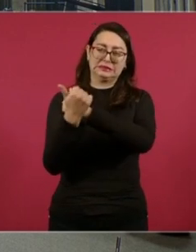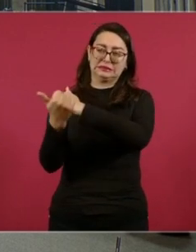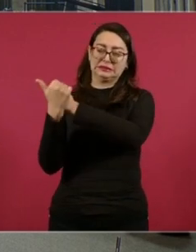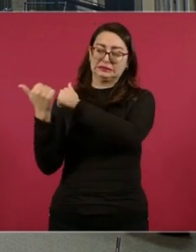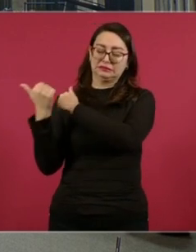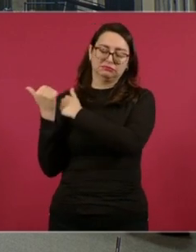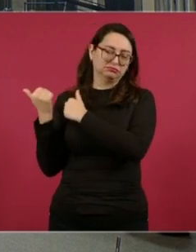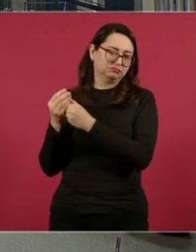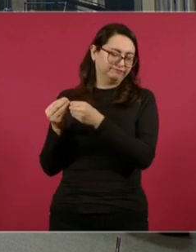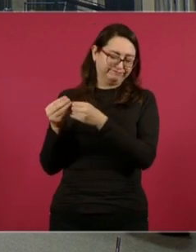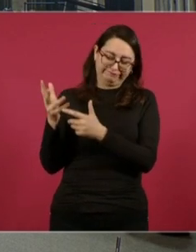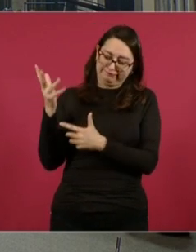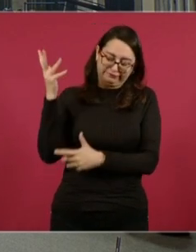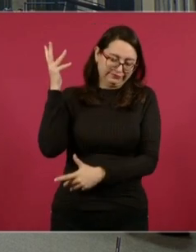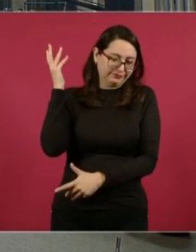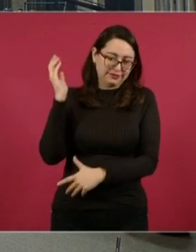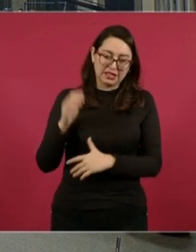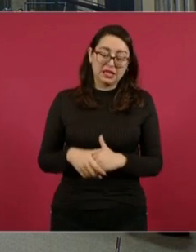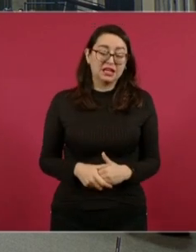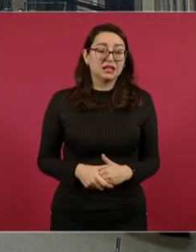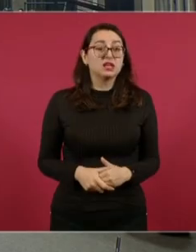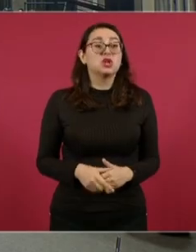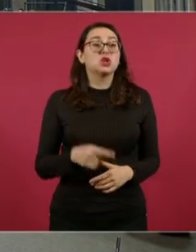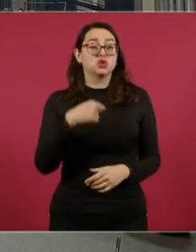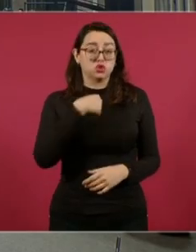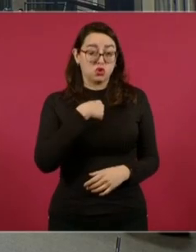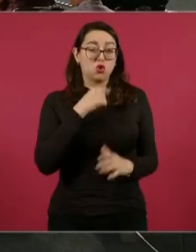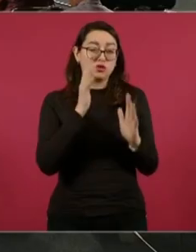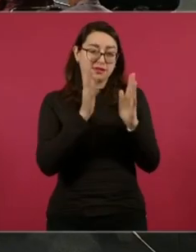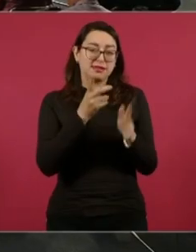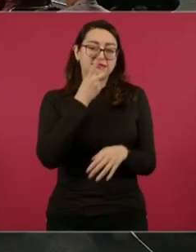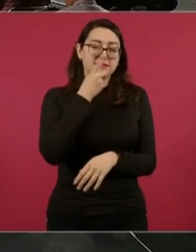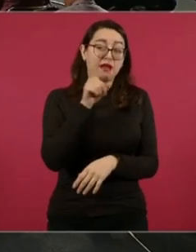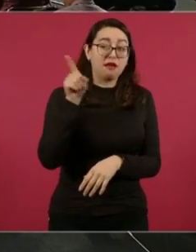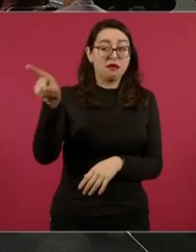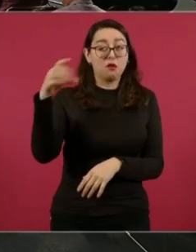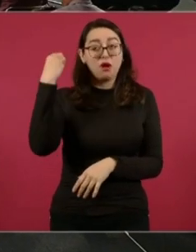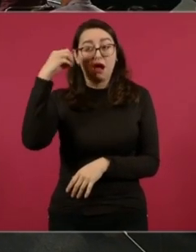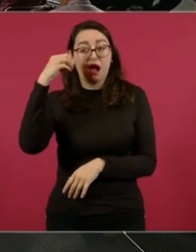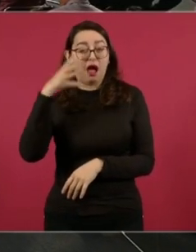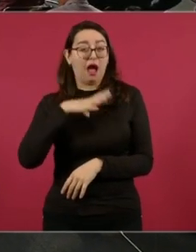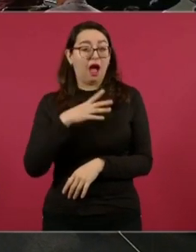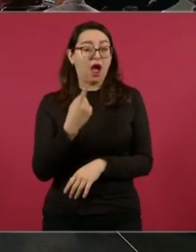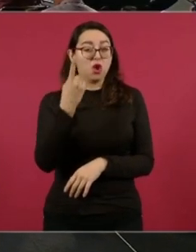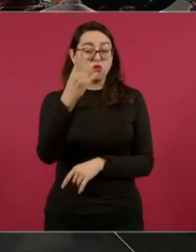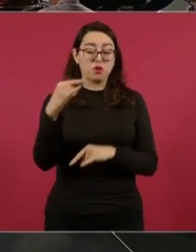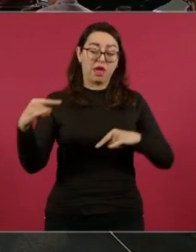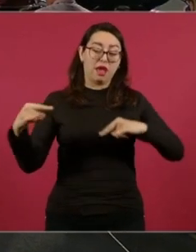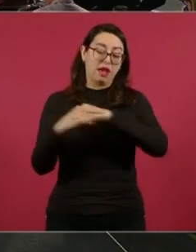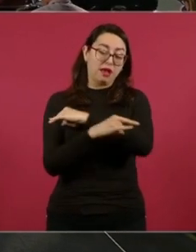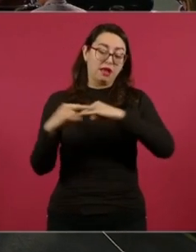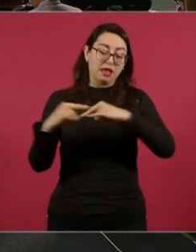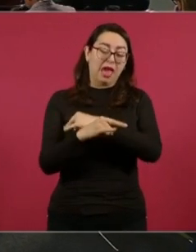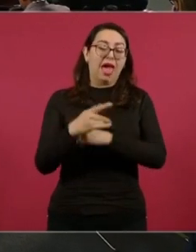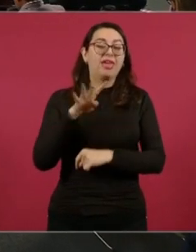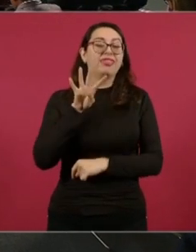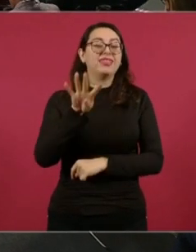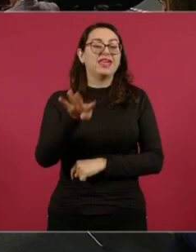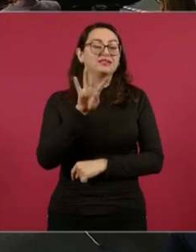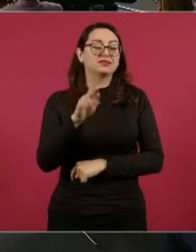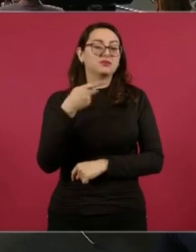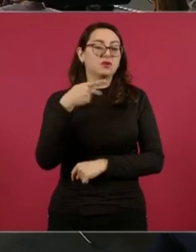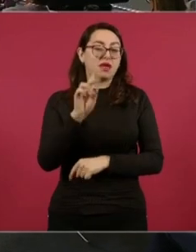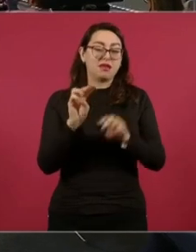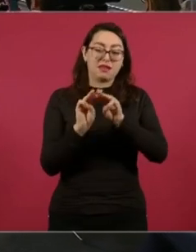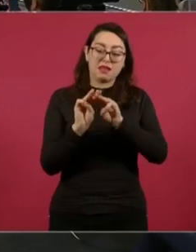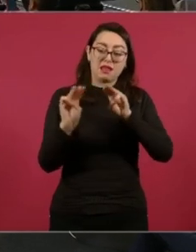carretera que une la autopista México-Cuagnopalan, Oaxaca, con la Mixteca oaxaqueña. Son 19 kilómetros.